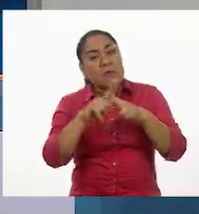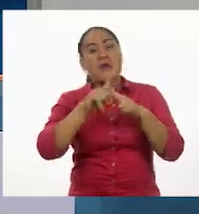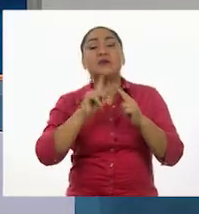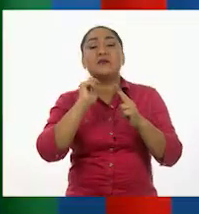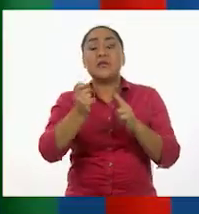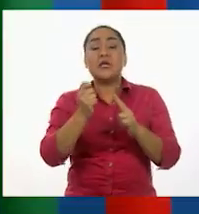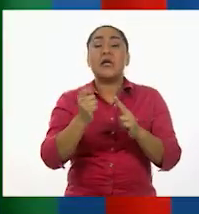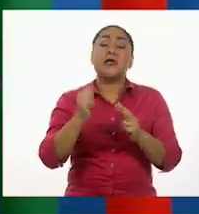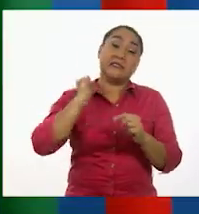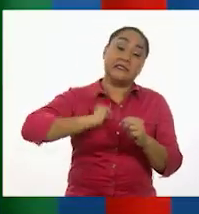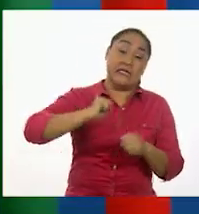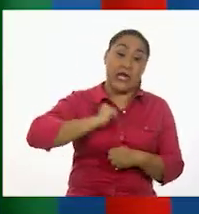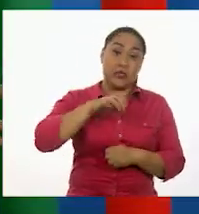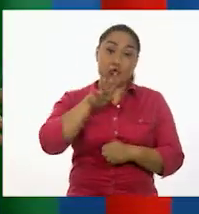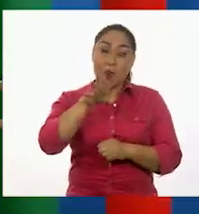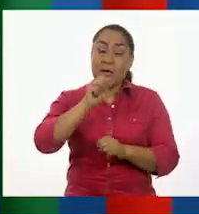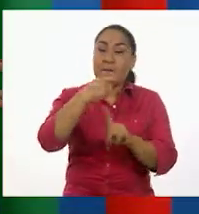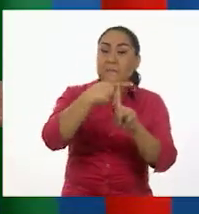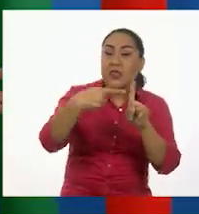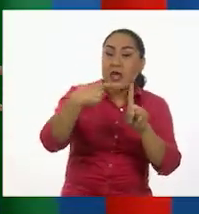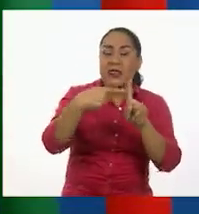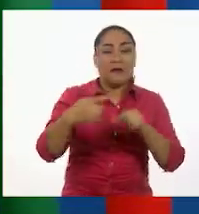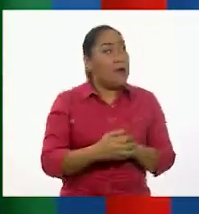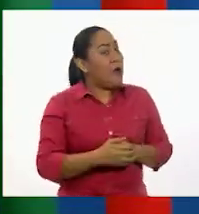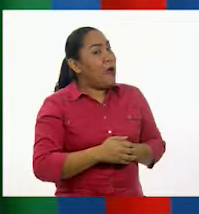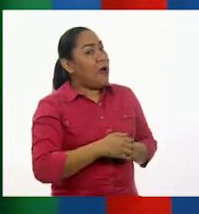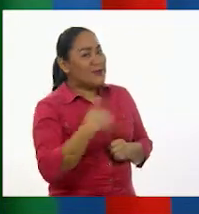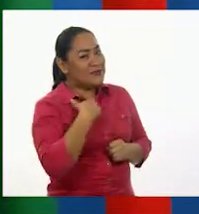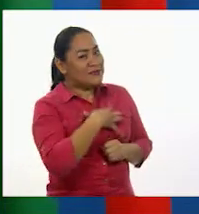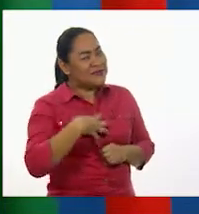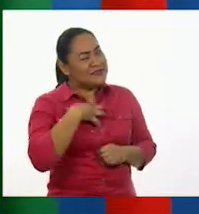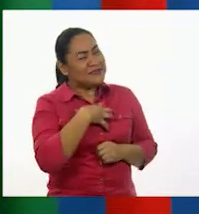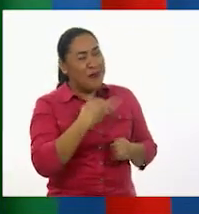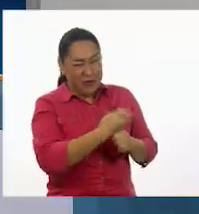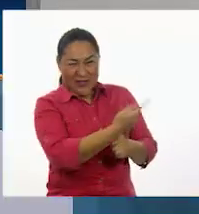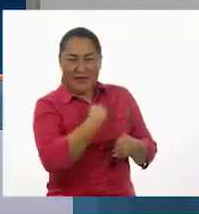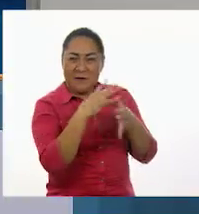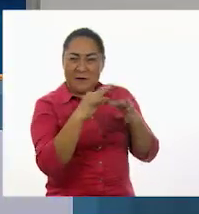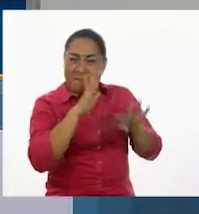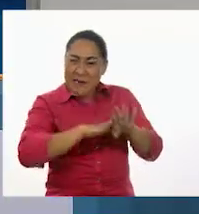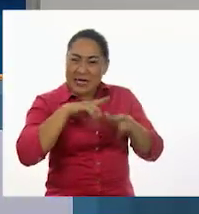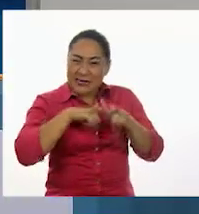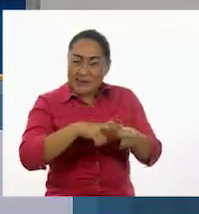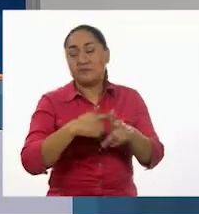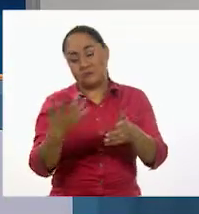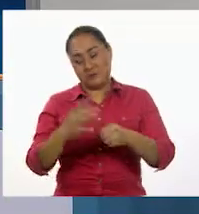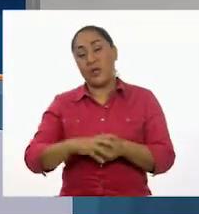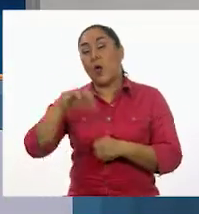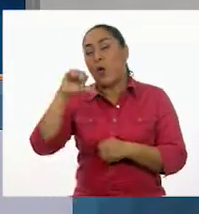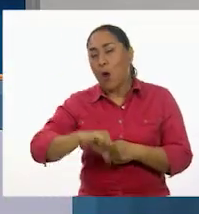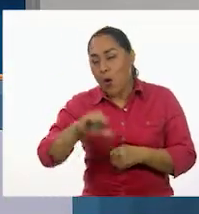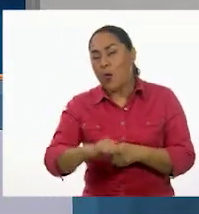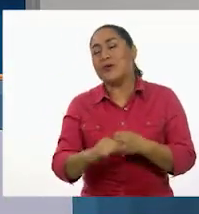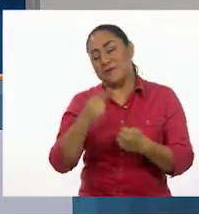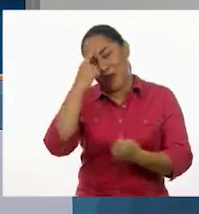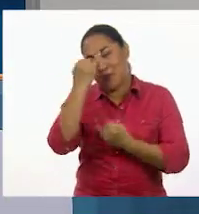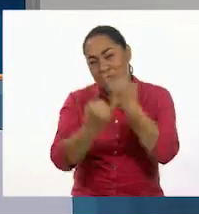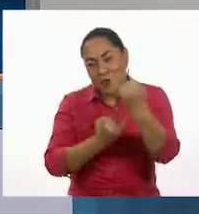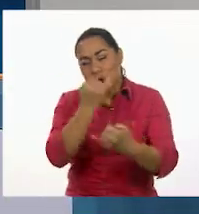XIX. Maestra, ya estoy muy emocionado. Cuéntenos más, ¿de qué se va a tratar esto? Hoy vamos a jugar para poder seguir revisando